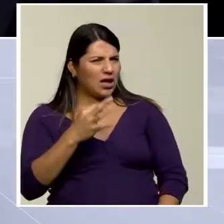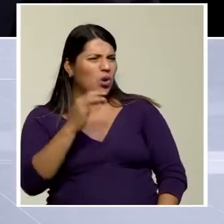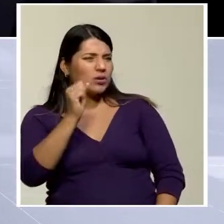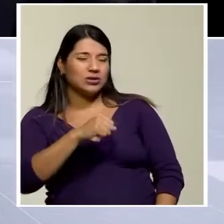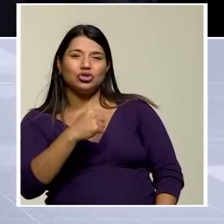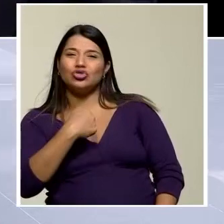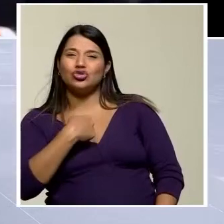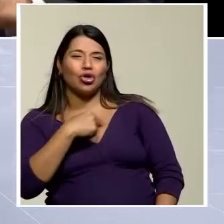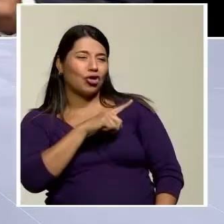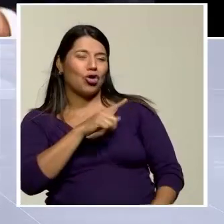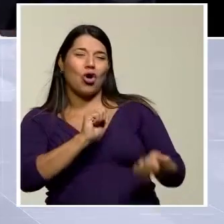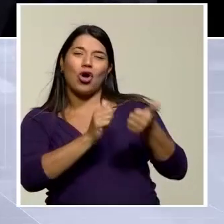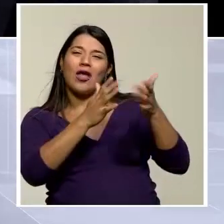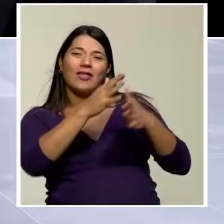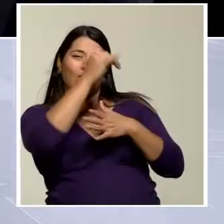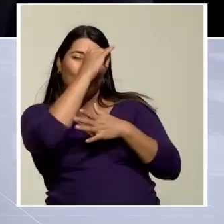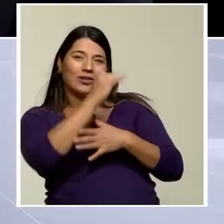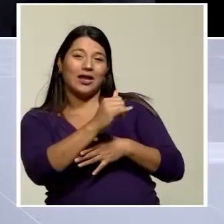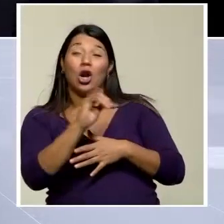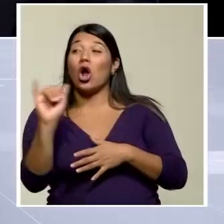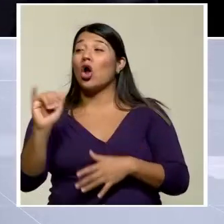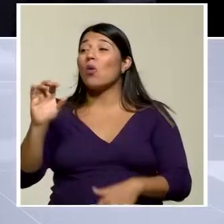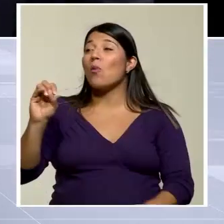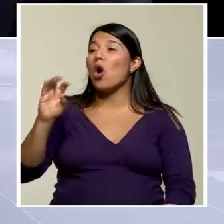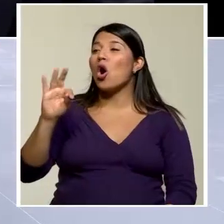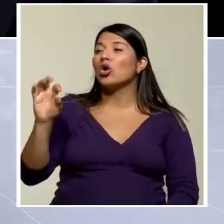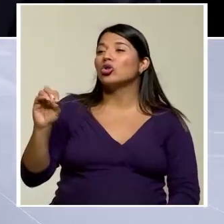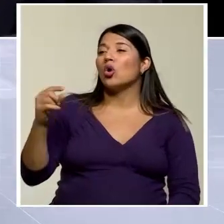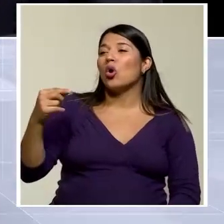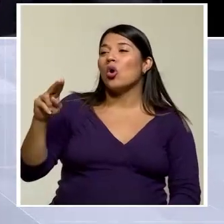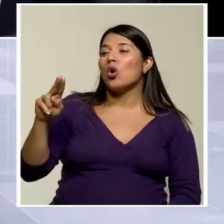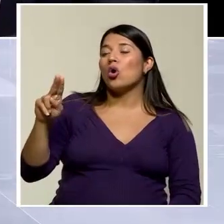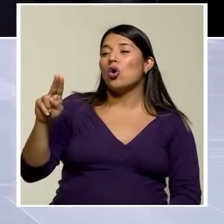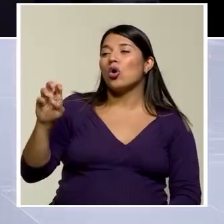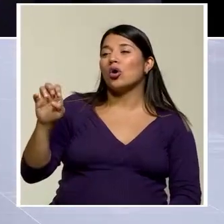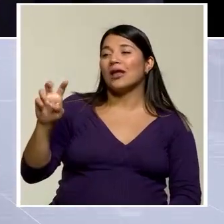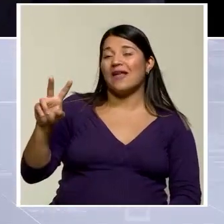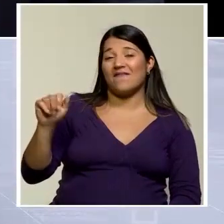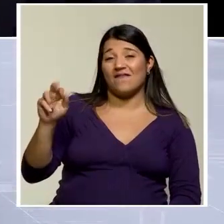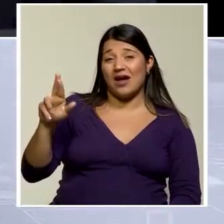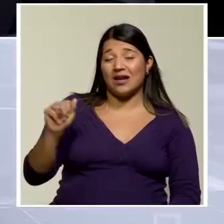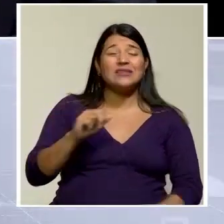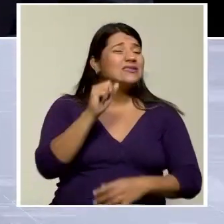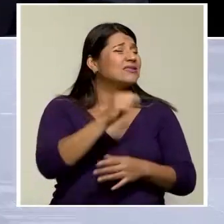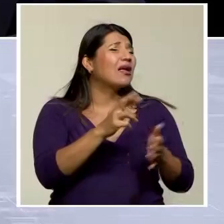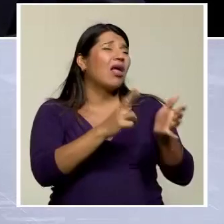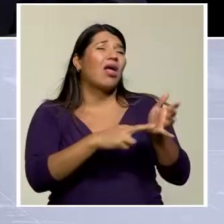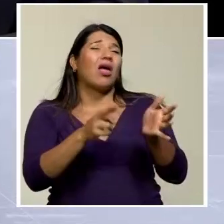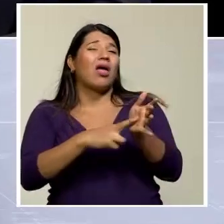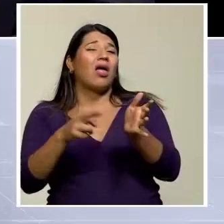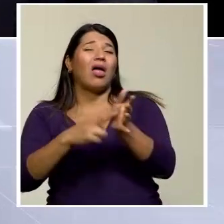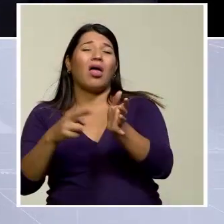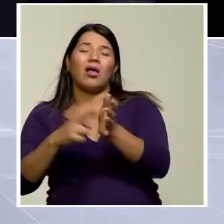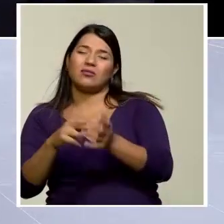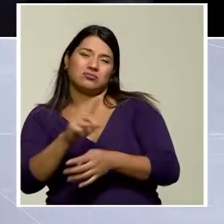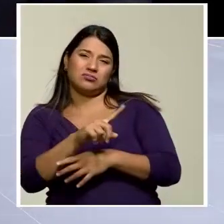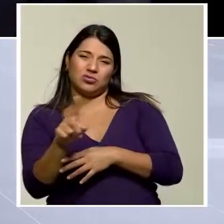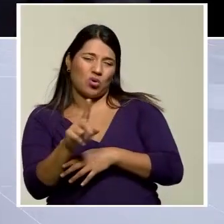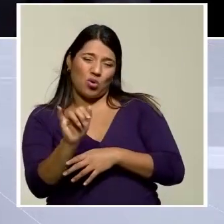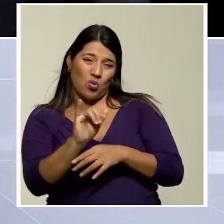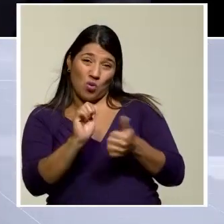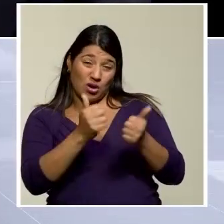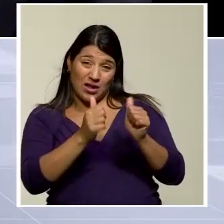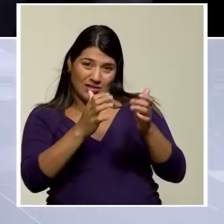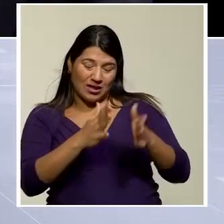eternos, no me veo como esos políticos que están una y otra vez de